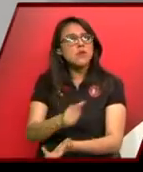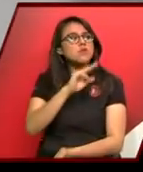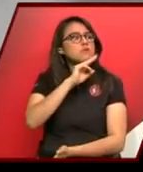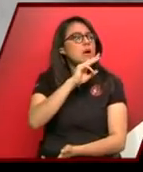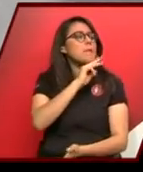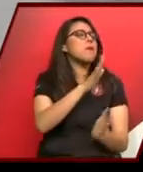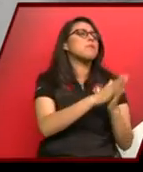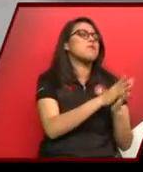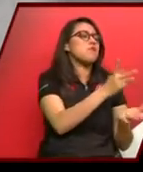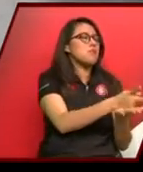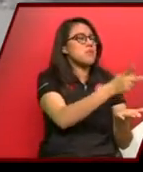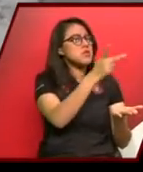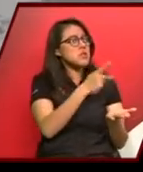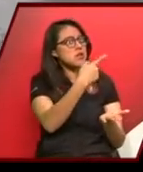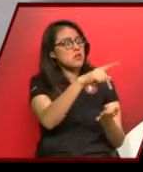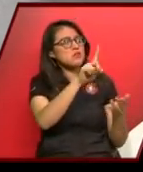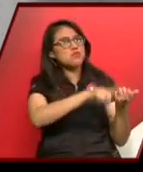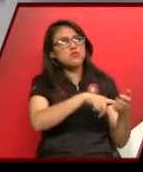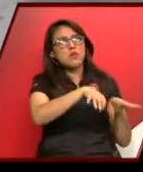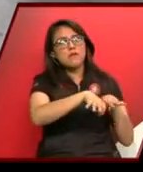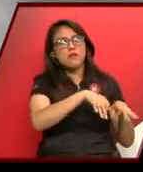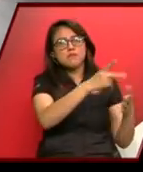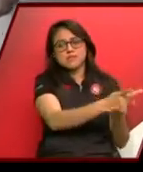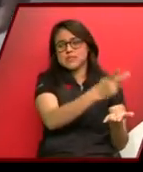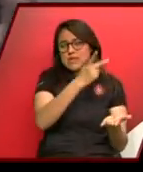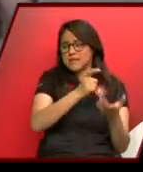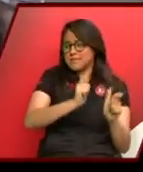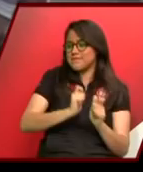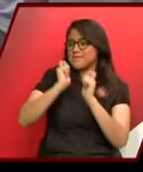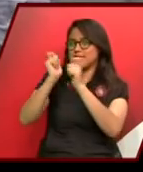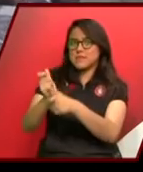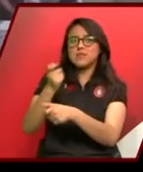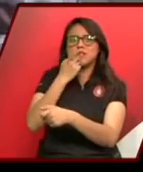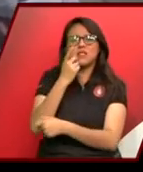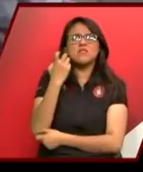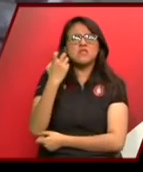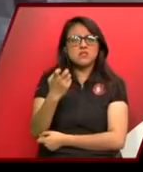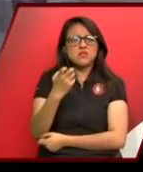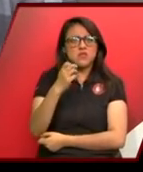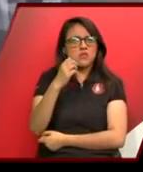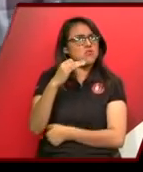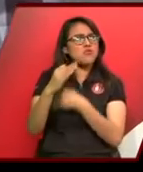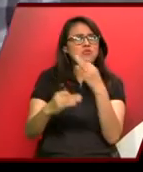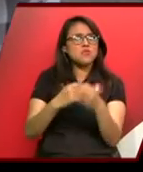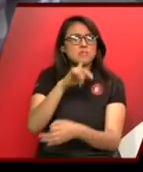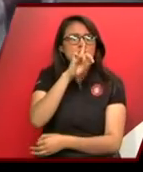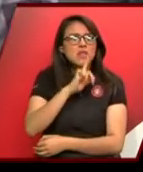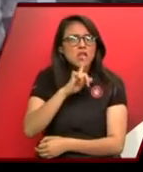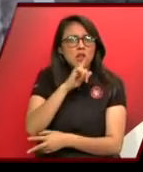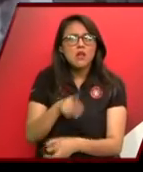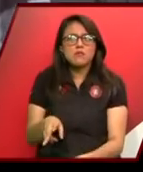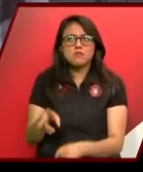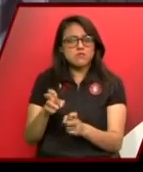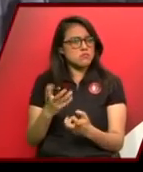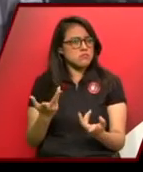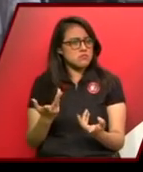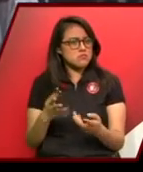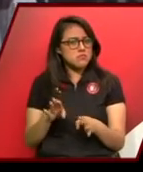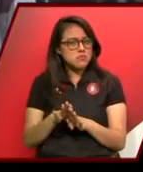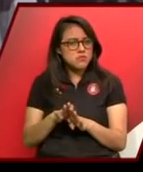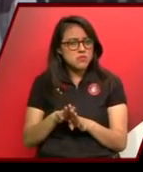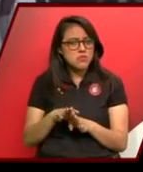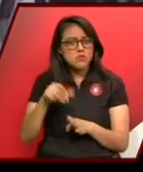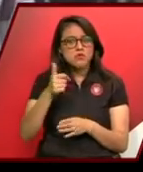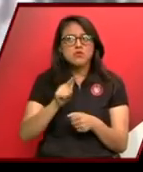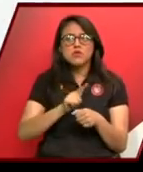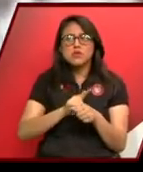pidió prestados en su trabajo. Me metí a internet y me han dicho que eso es fraude. Entonces ya traté de movilizarme con